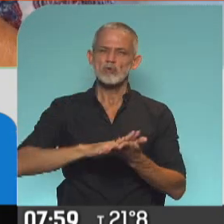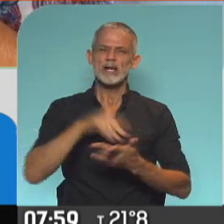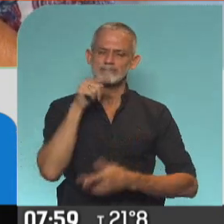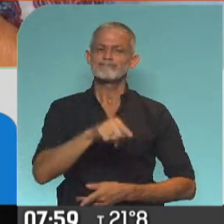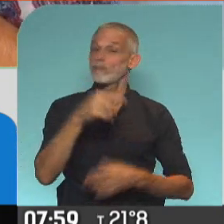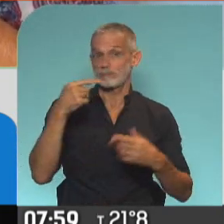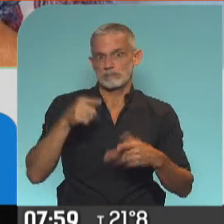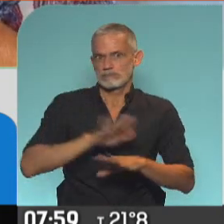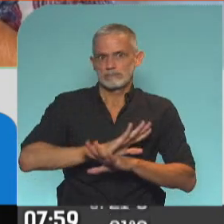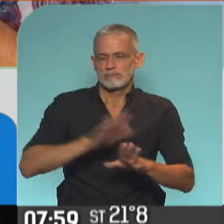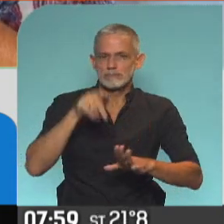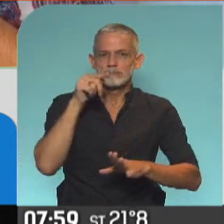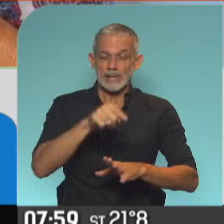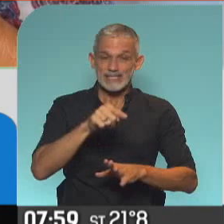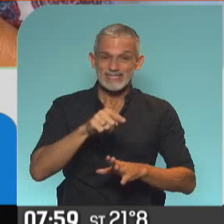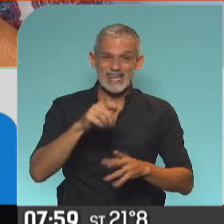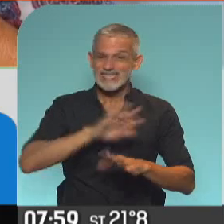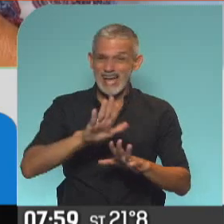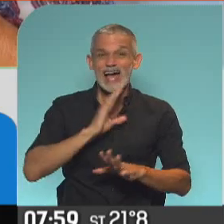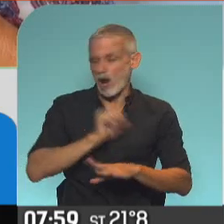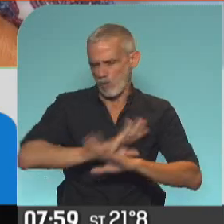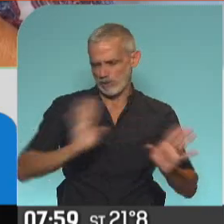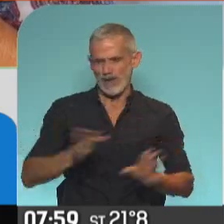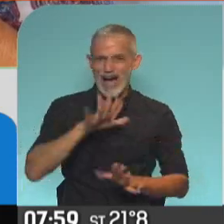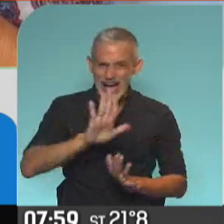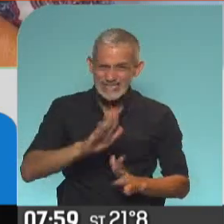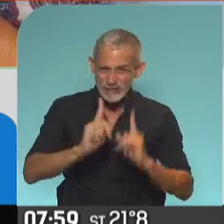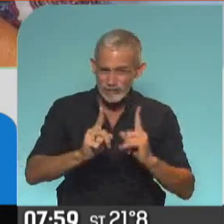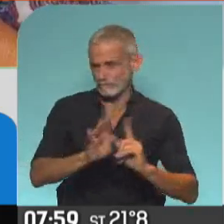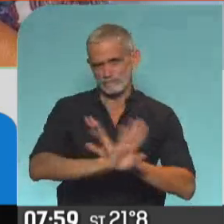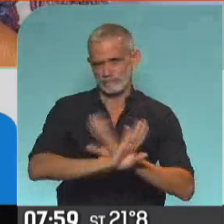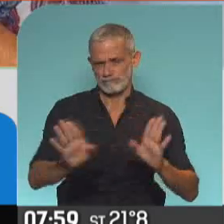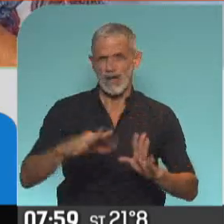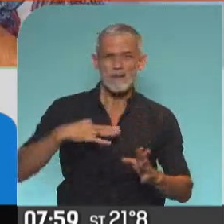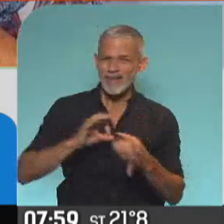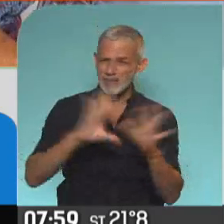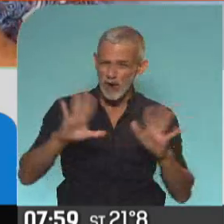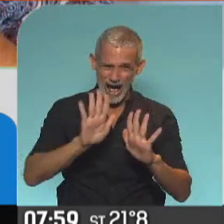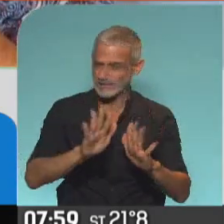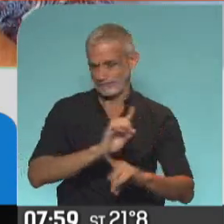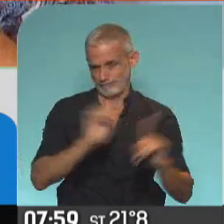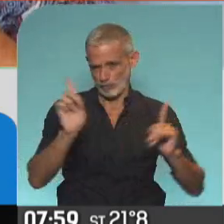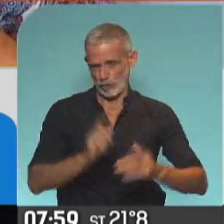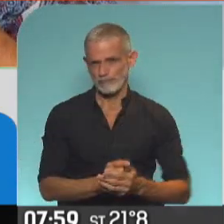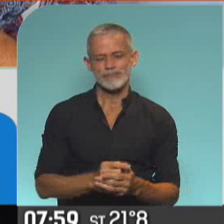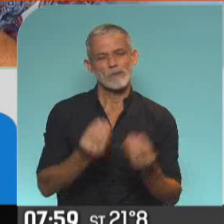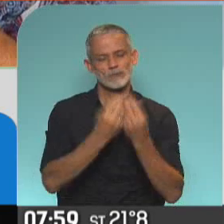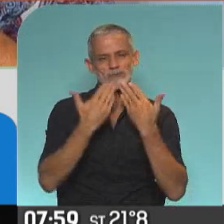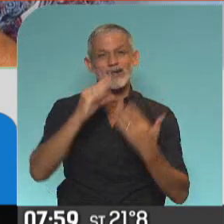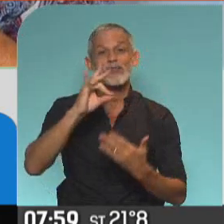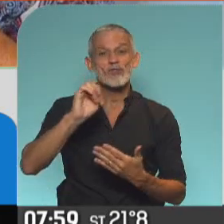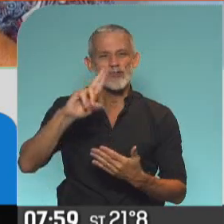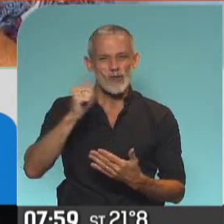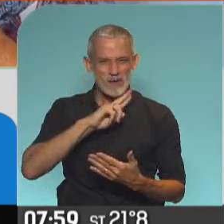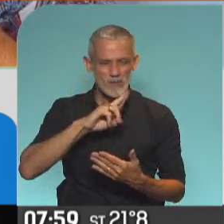esto no se puede tolerar, que es intolerable en la vida democrática. Dora, muchísimas gracias por